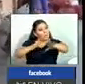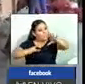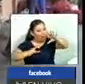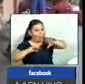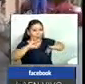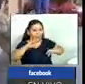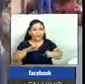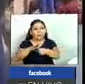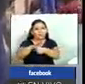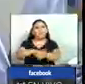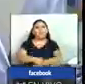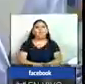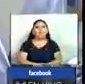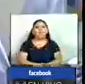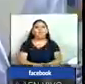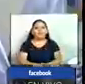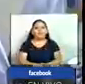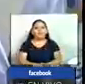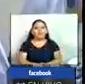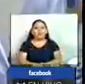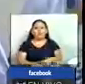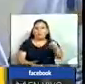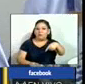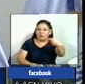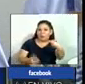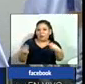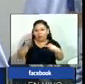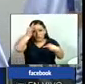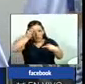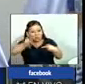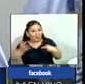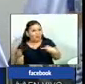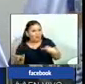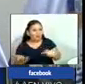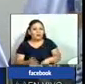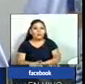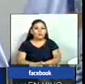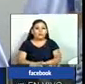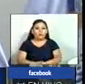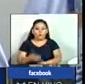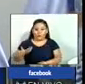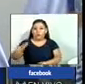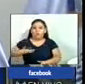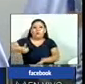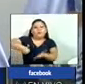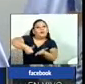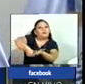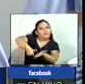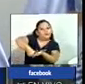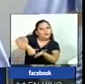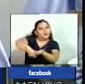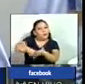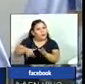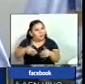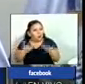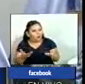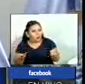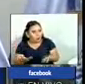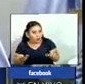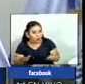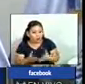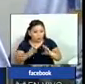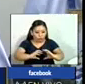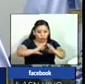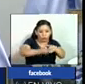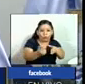por COVID-19 La primera medida que vamos a implementar como municipalidad es la creación del